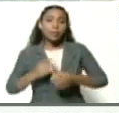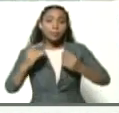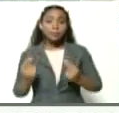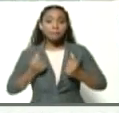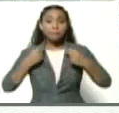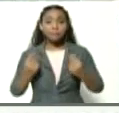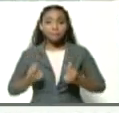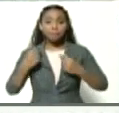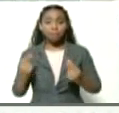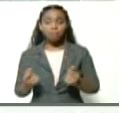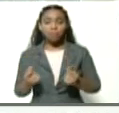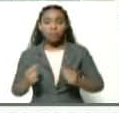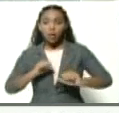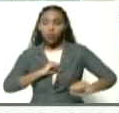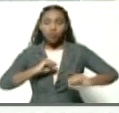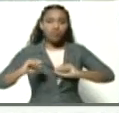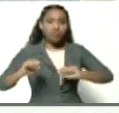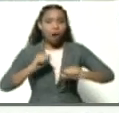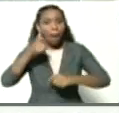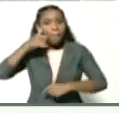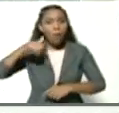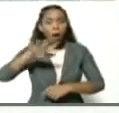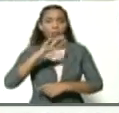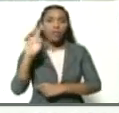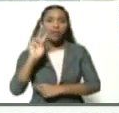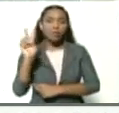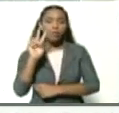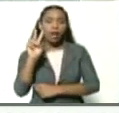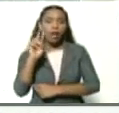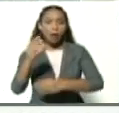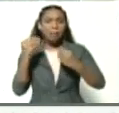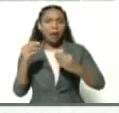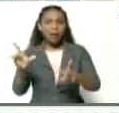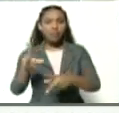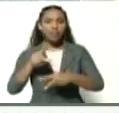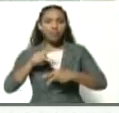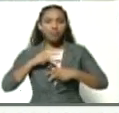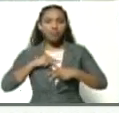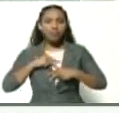reactivada, dinámica del pueblo de Venezuela para asumir